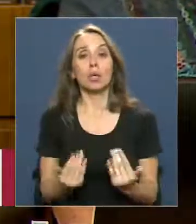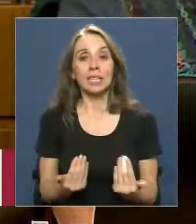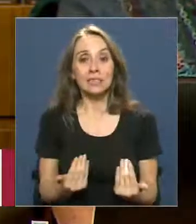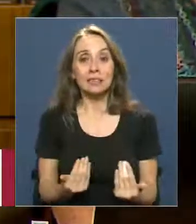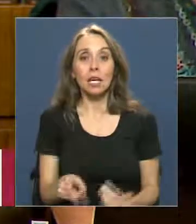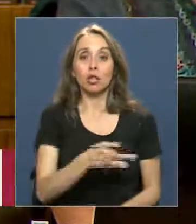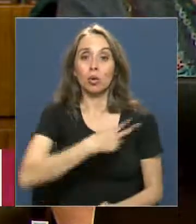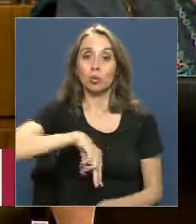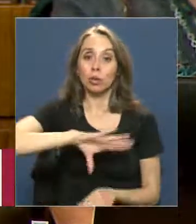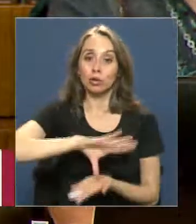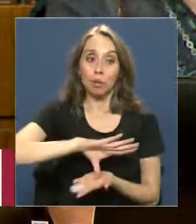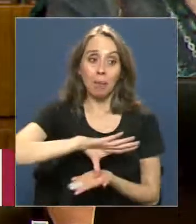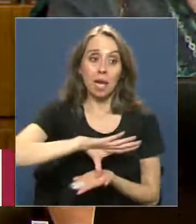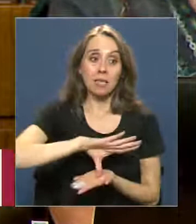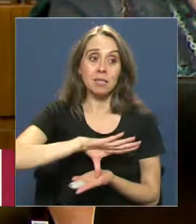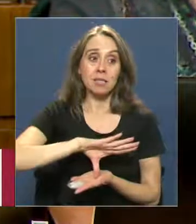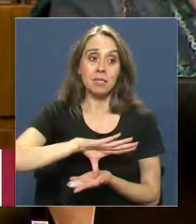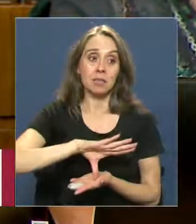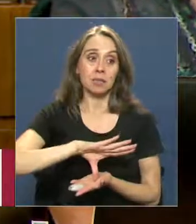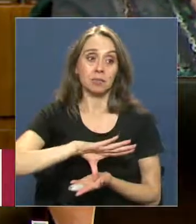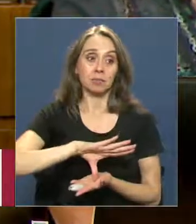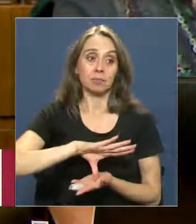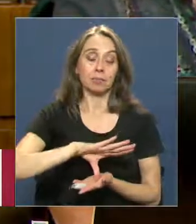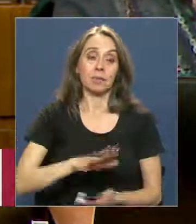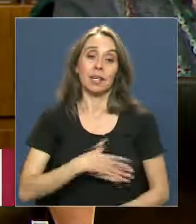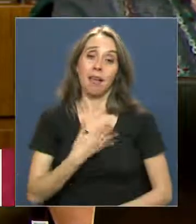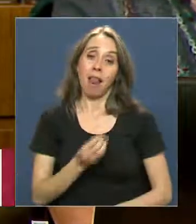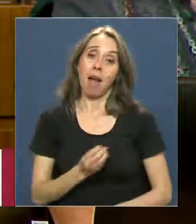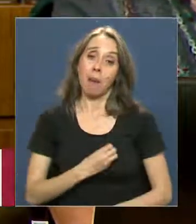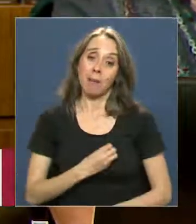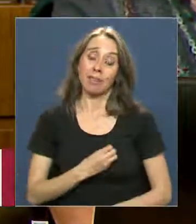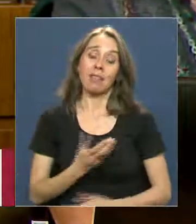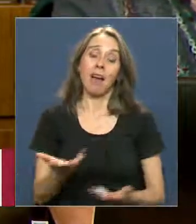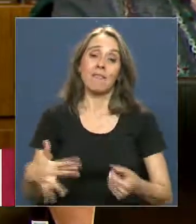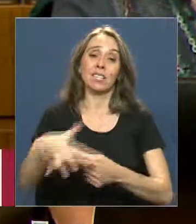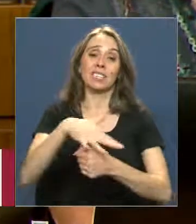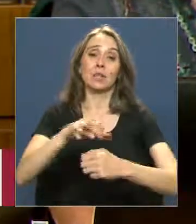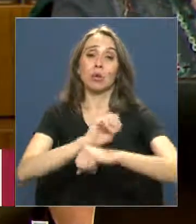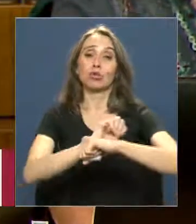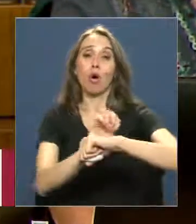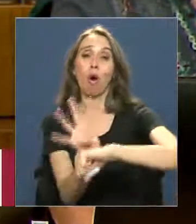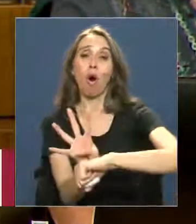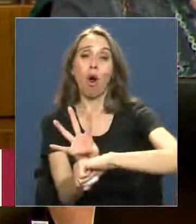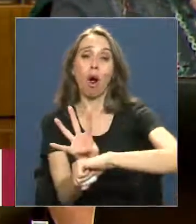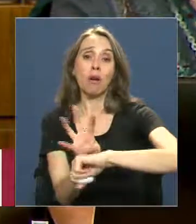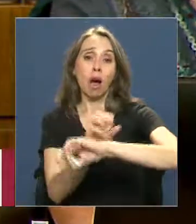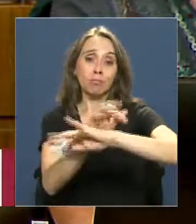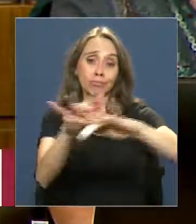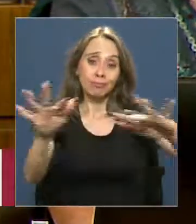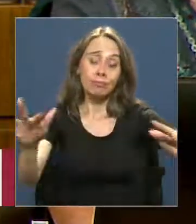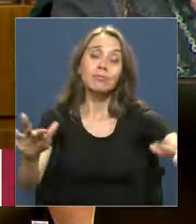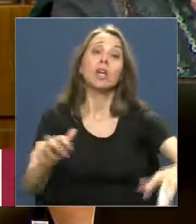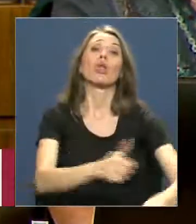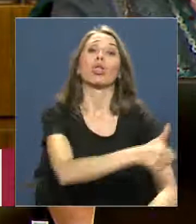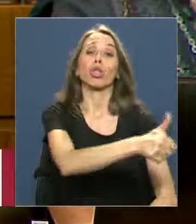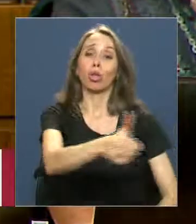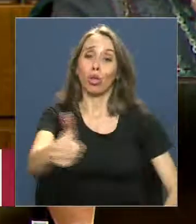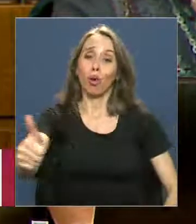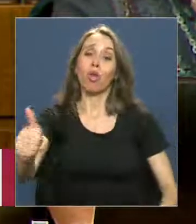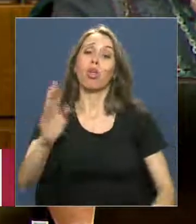nuestro país está cursando, lamentablemente, por esta situación. Y creo que todos tenemos que ser